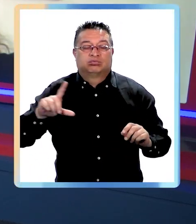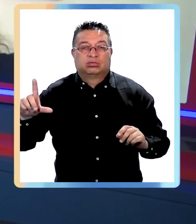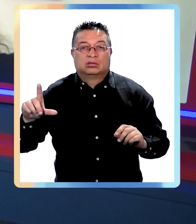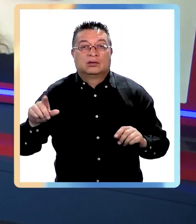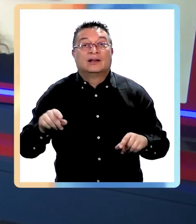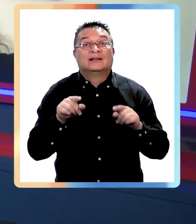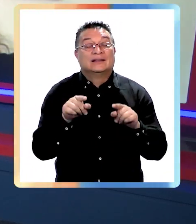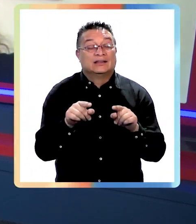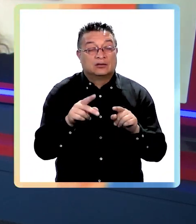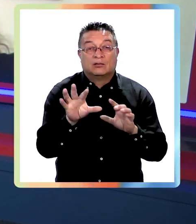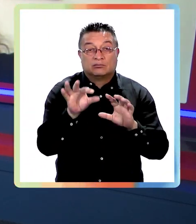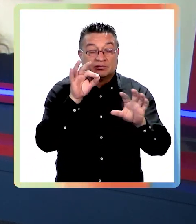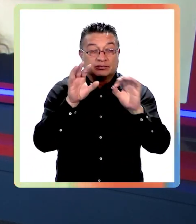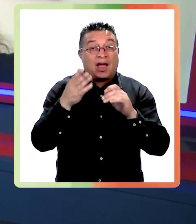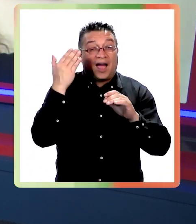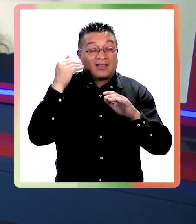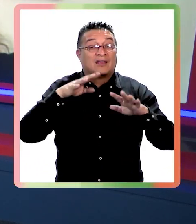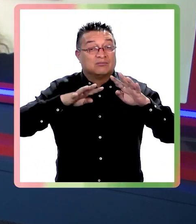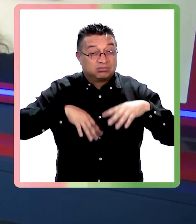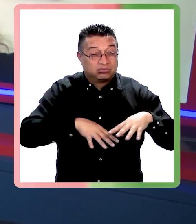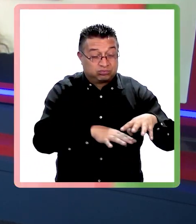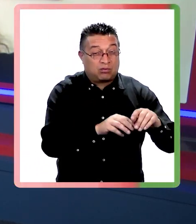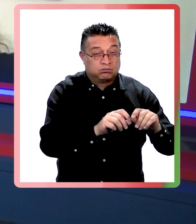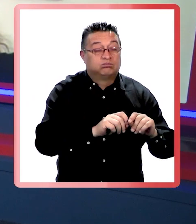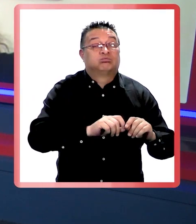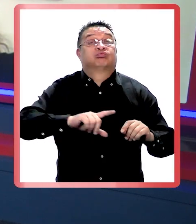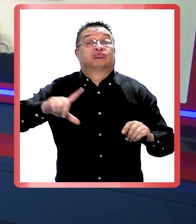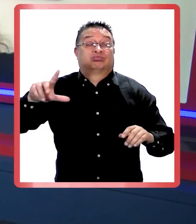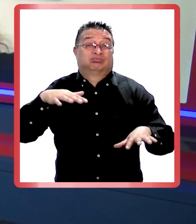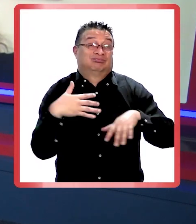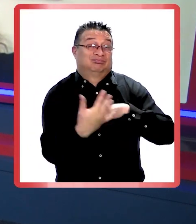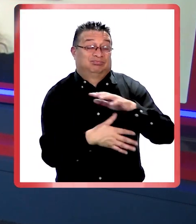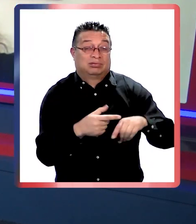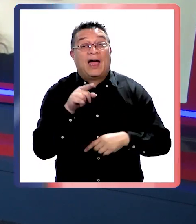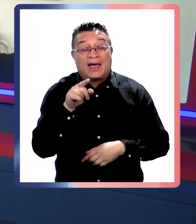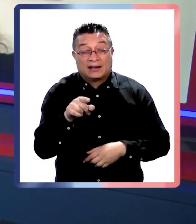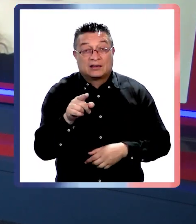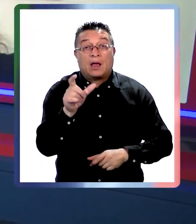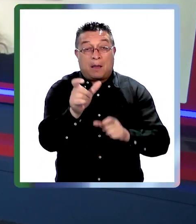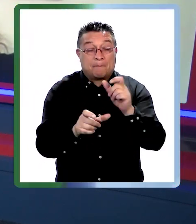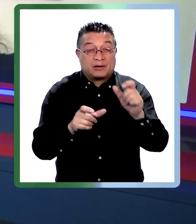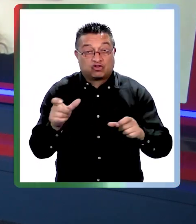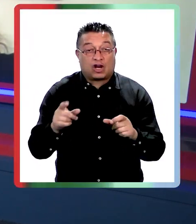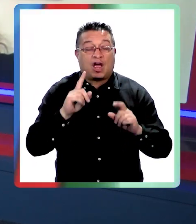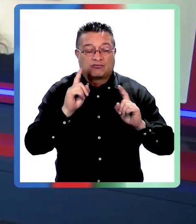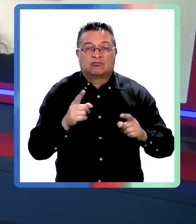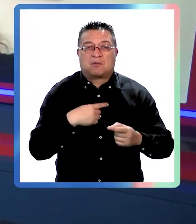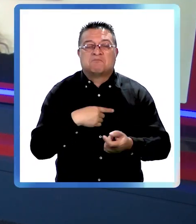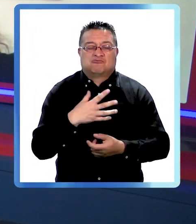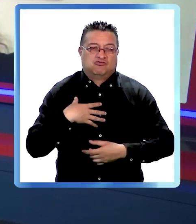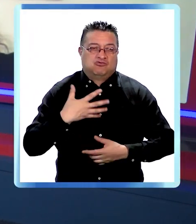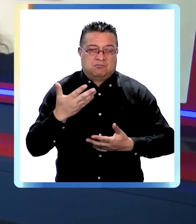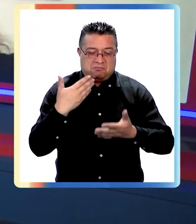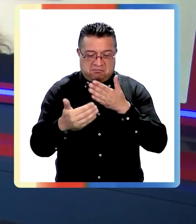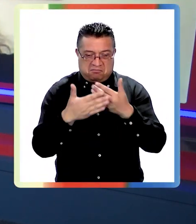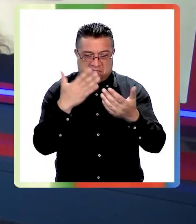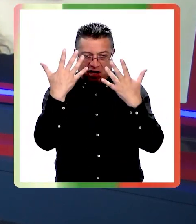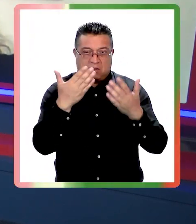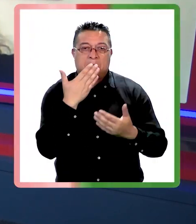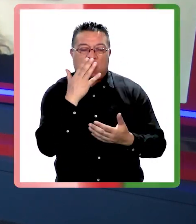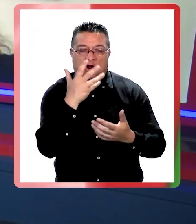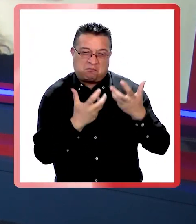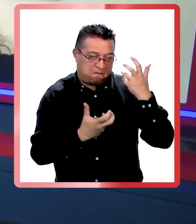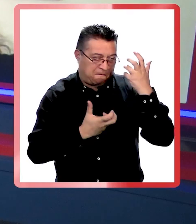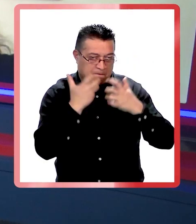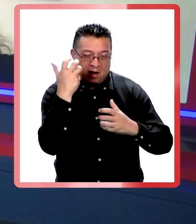aumento. Notamos esto, por ejemplo, para el estallido social, y esto continúa, tanto que la ciudadanía decidió tomar el poder por sus propias manos